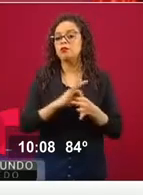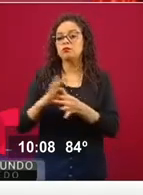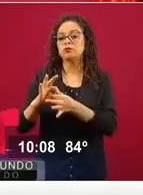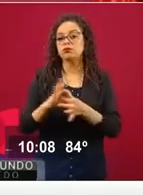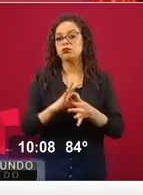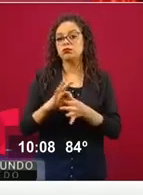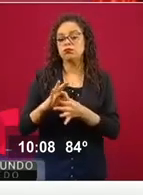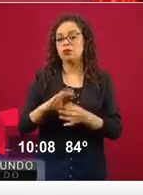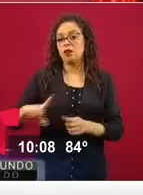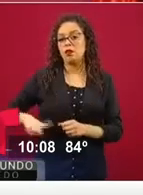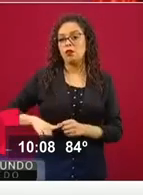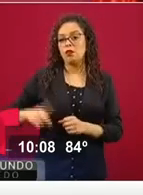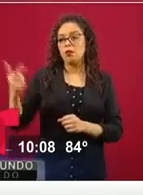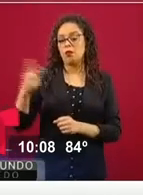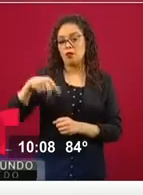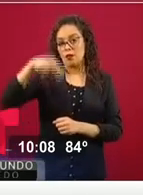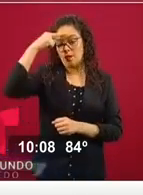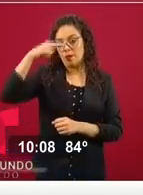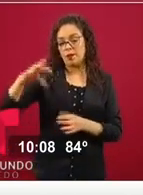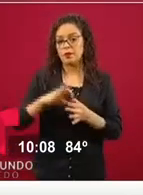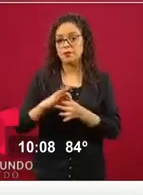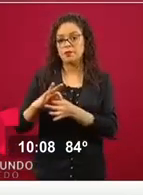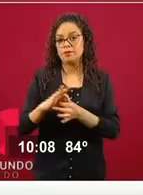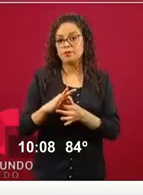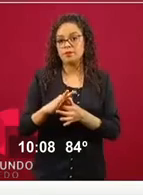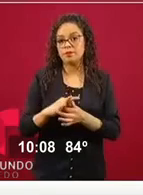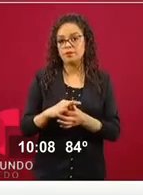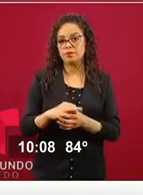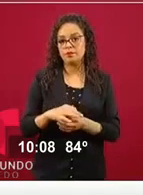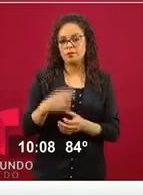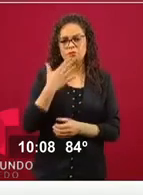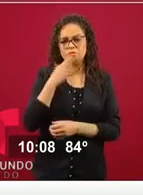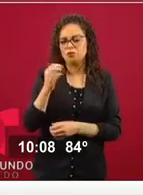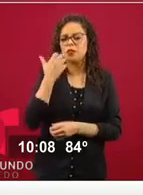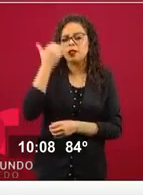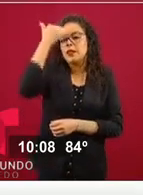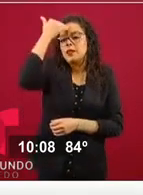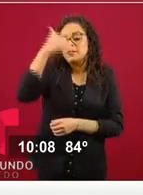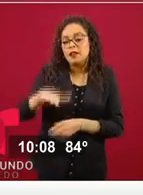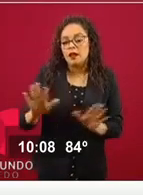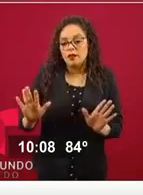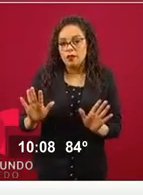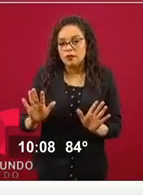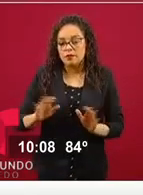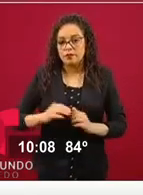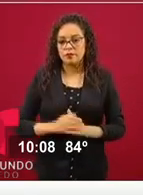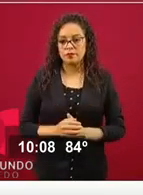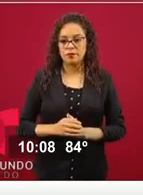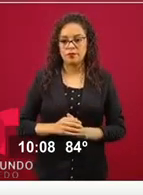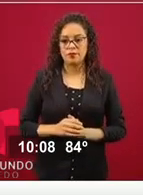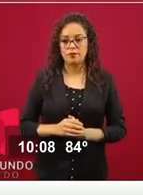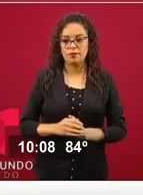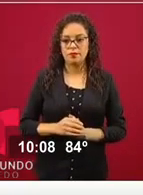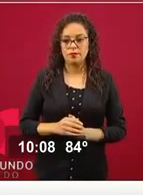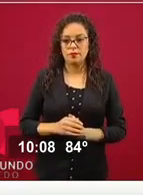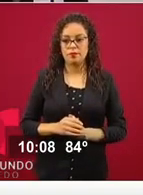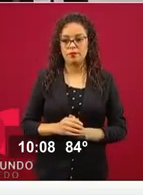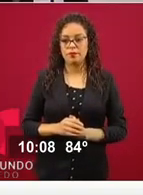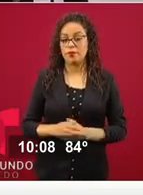nada más como complemento. Y si no hubo cooperación, que de todas maneras